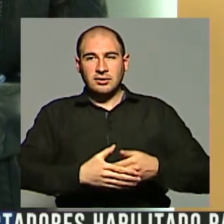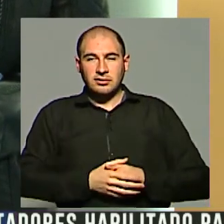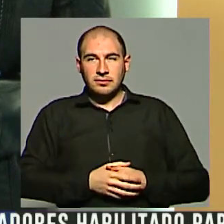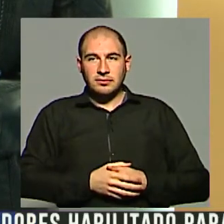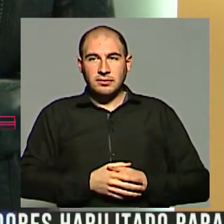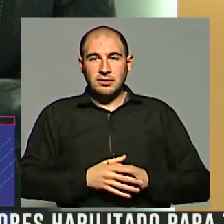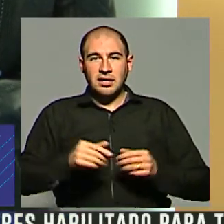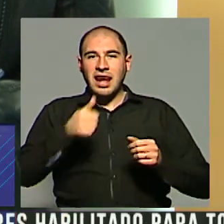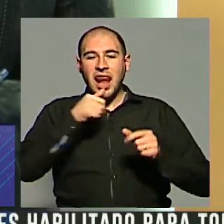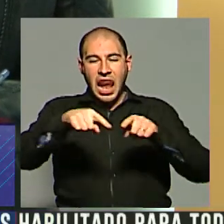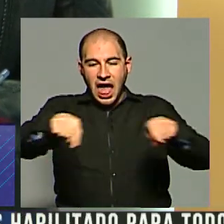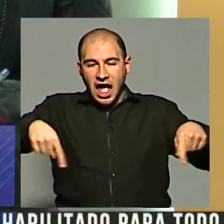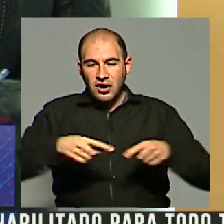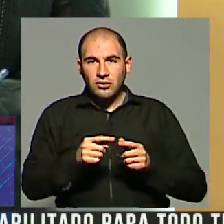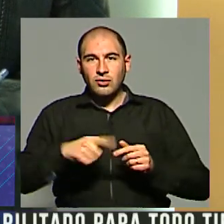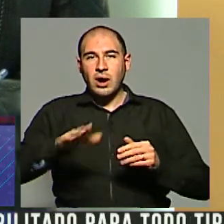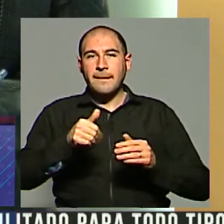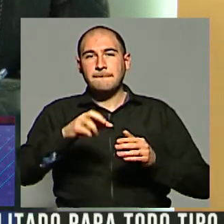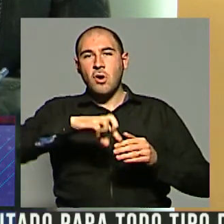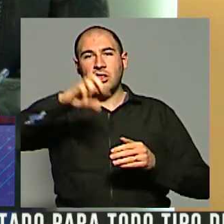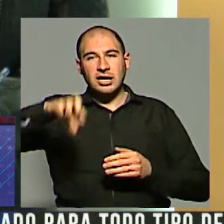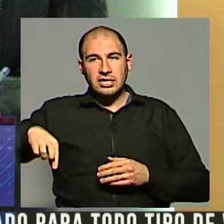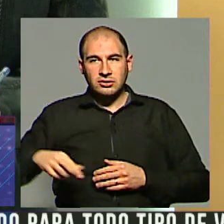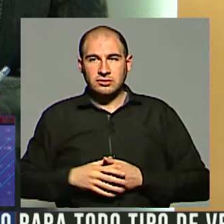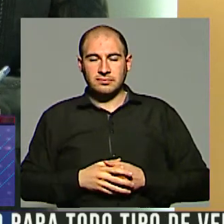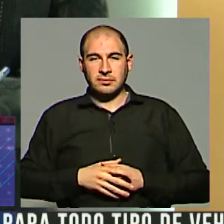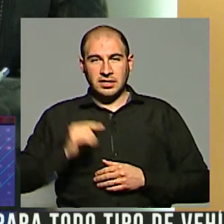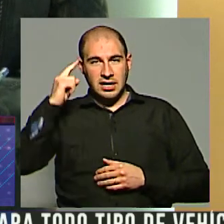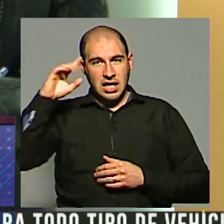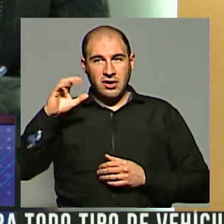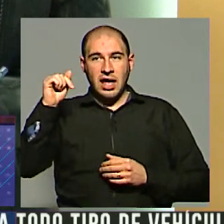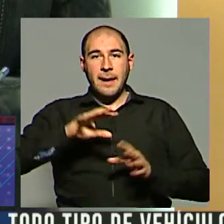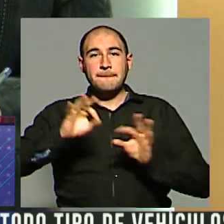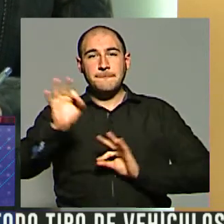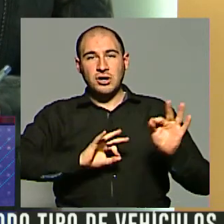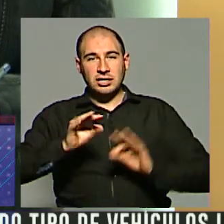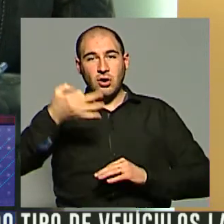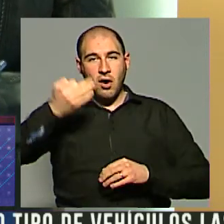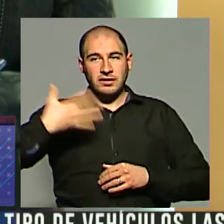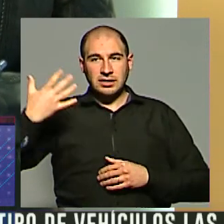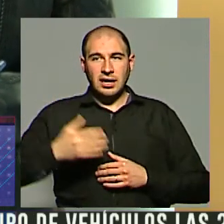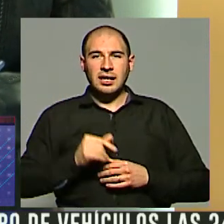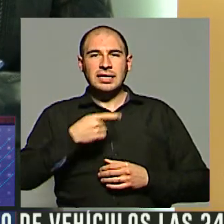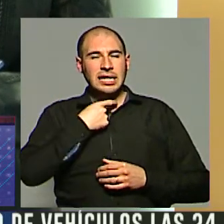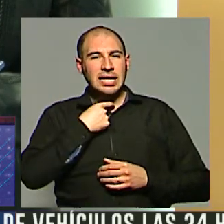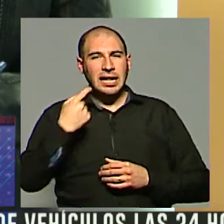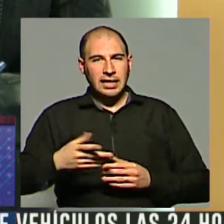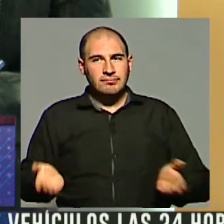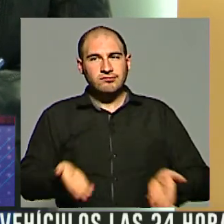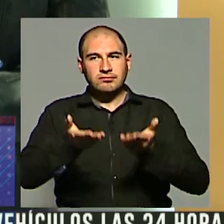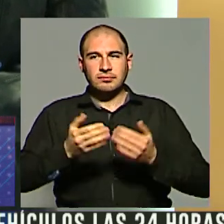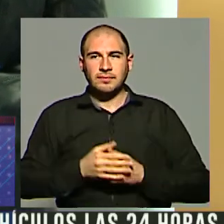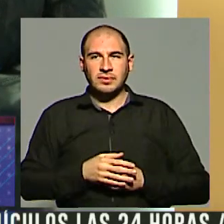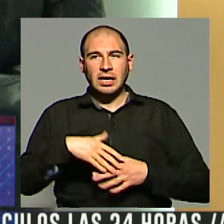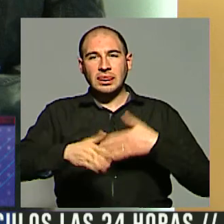del Perilago ahí en el embalse Potrerillos. Hay que tener en cuenta que hay un proyecto del oficialismo que quiere justamente llevar adelante